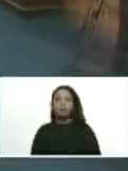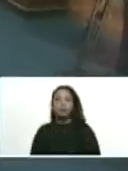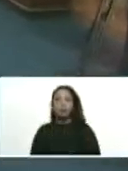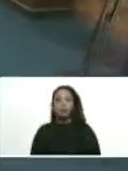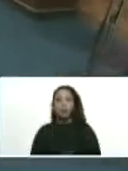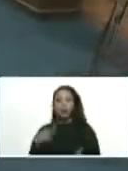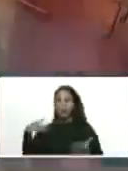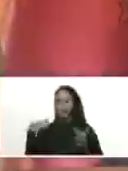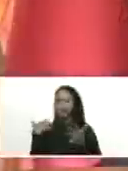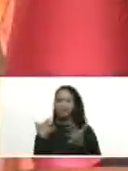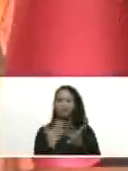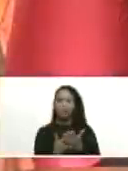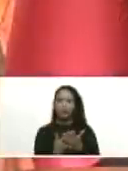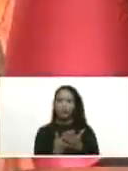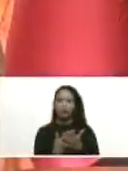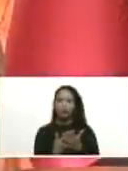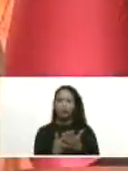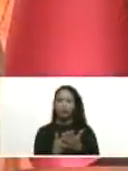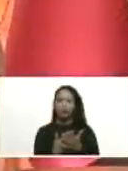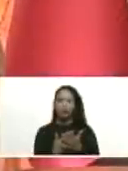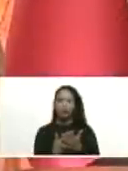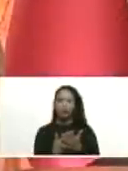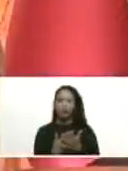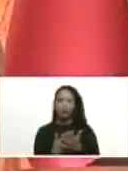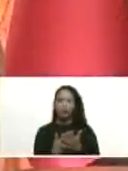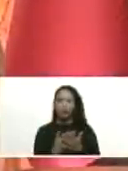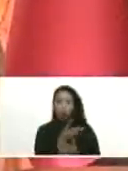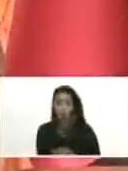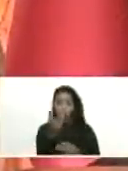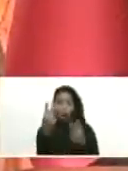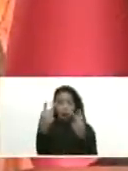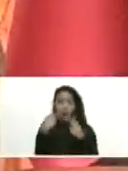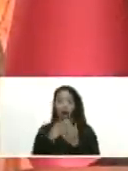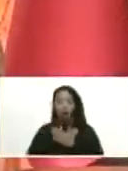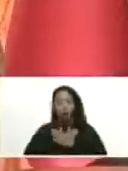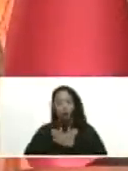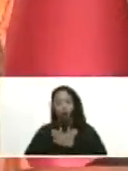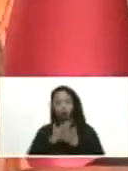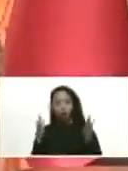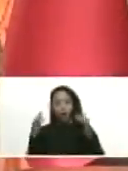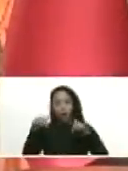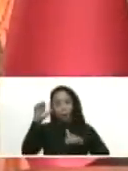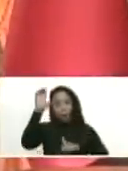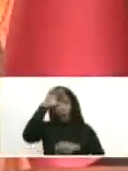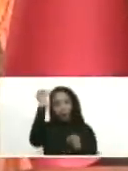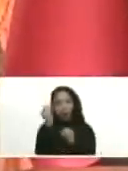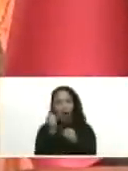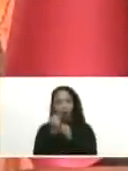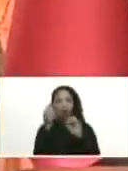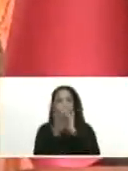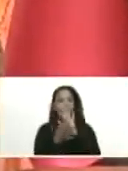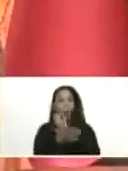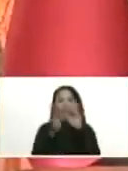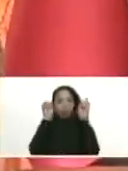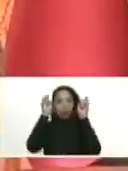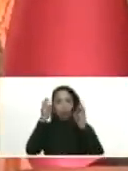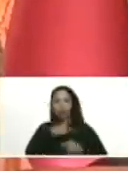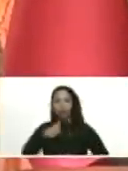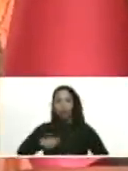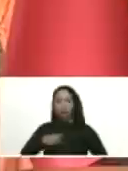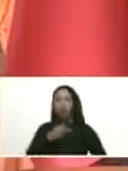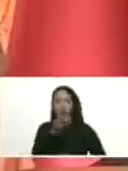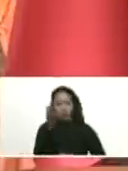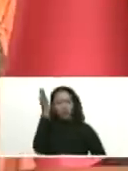Durante todos estos años que usted ha servido al pueblo chino aquí en nuestra patria, usted ha podido conocer muy